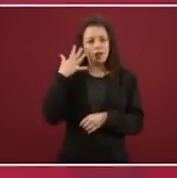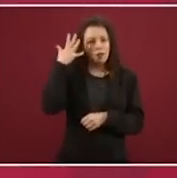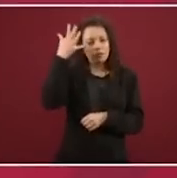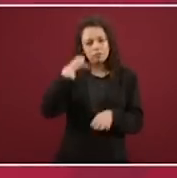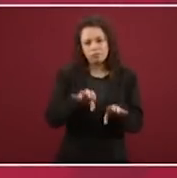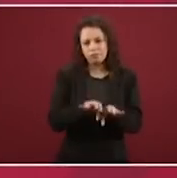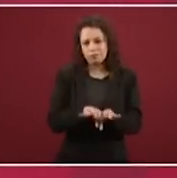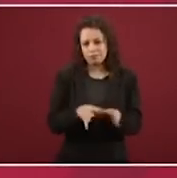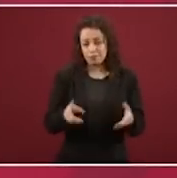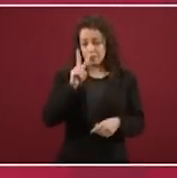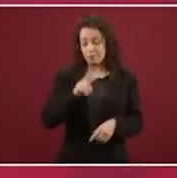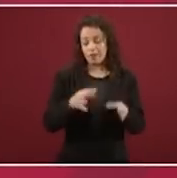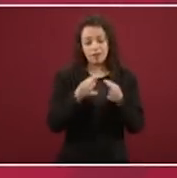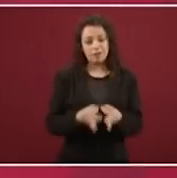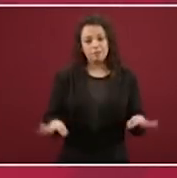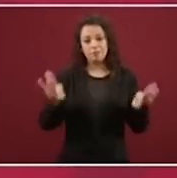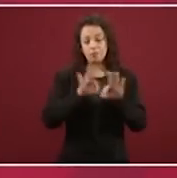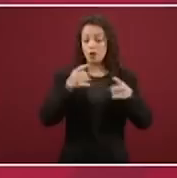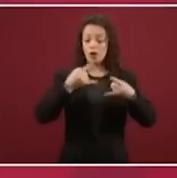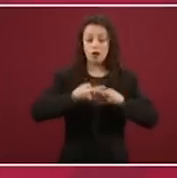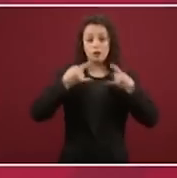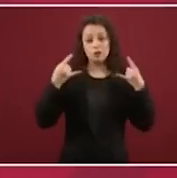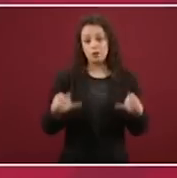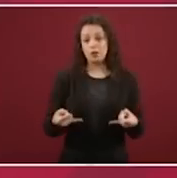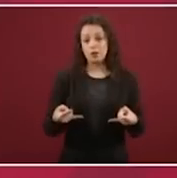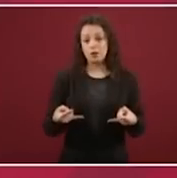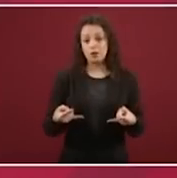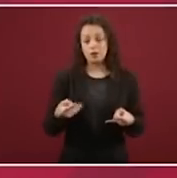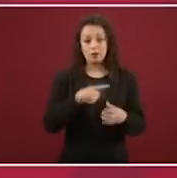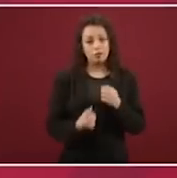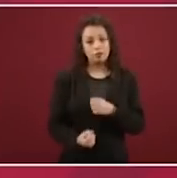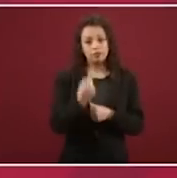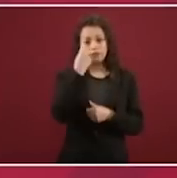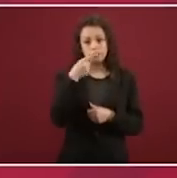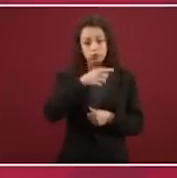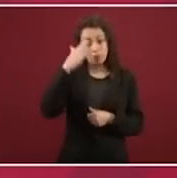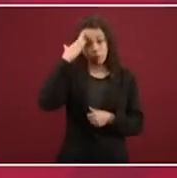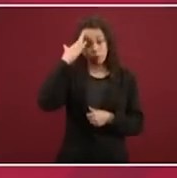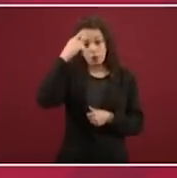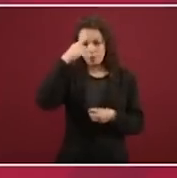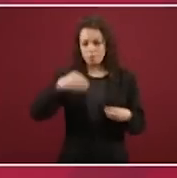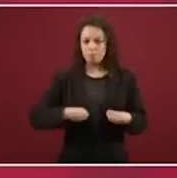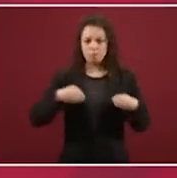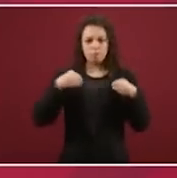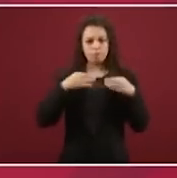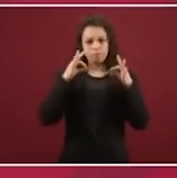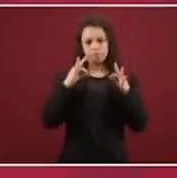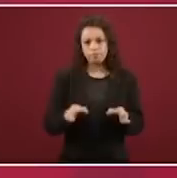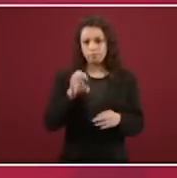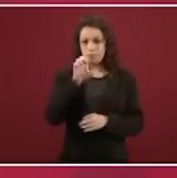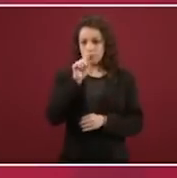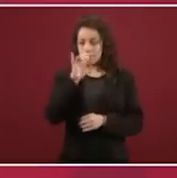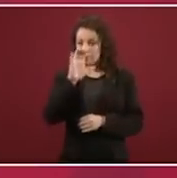Para nosotros es fundamental la historia, que es la maestra de la vida, es fundamental el civismo, la ética,